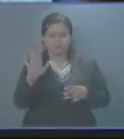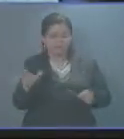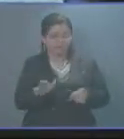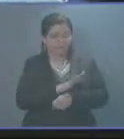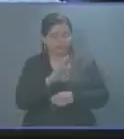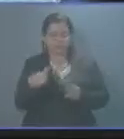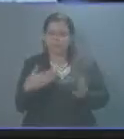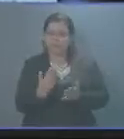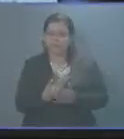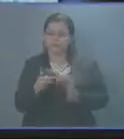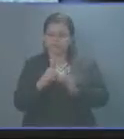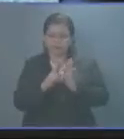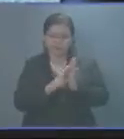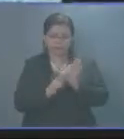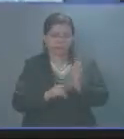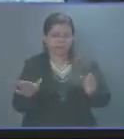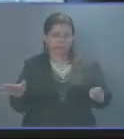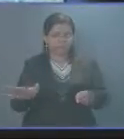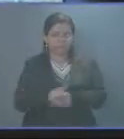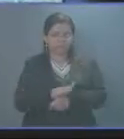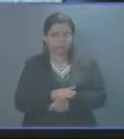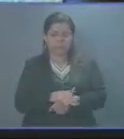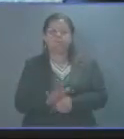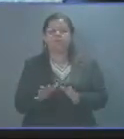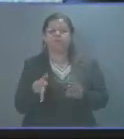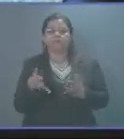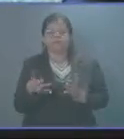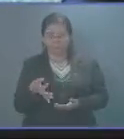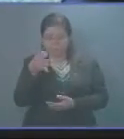los requisitos para ser digno